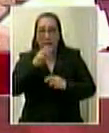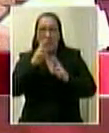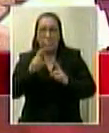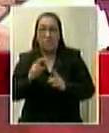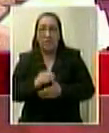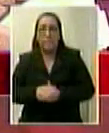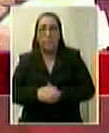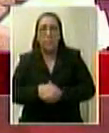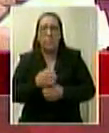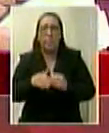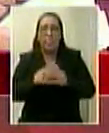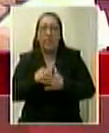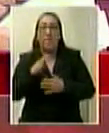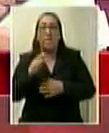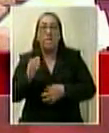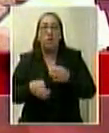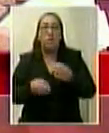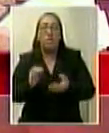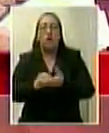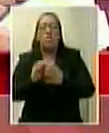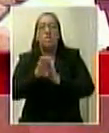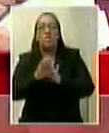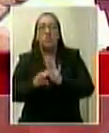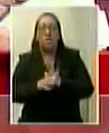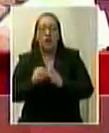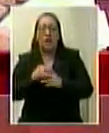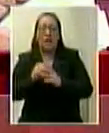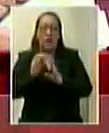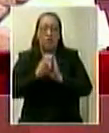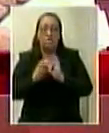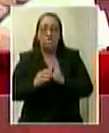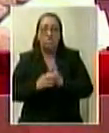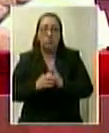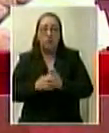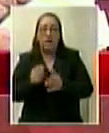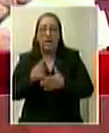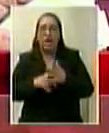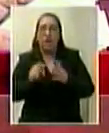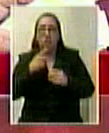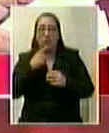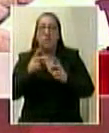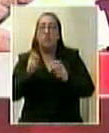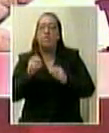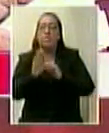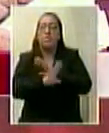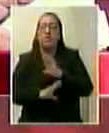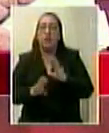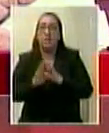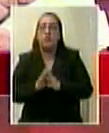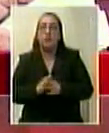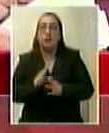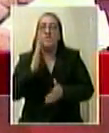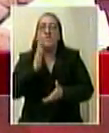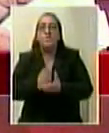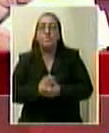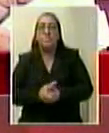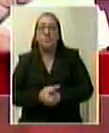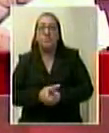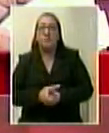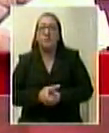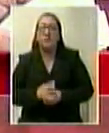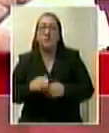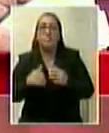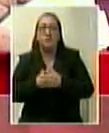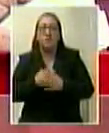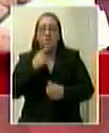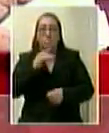violaciones a los bienes jurídicos constitucionales establecidos en la Constitución que no sean materia de protección y sanción en caso